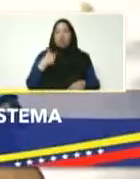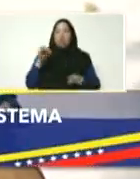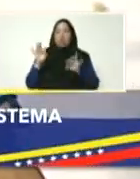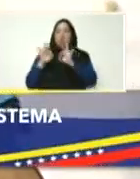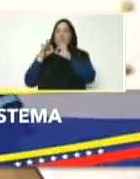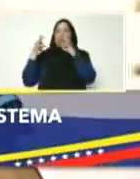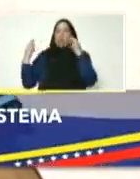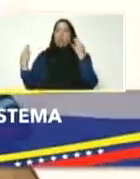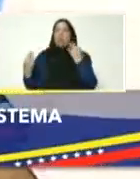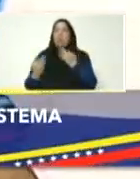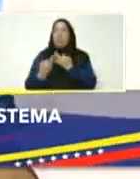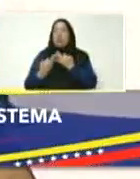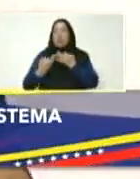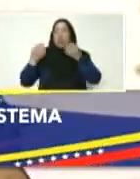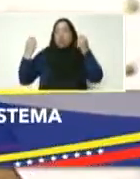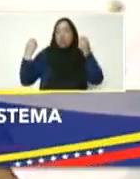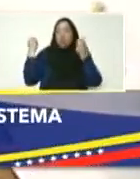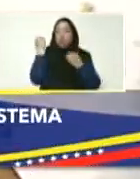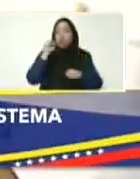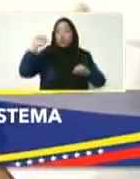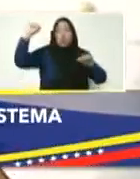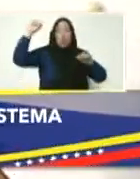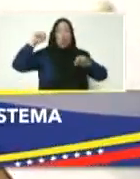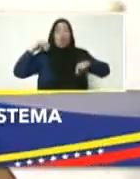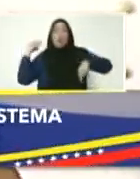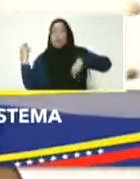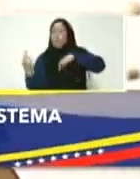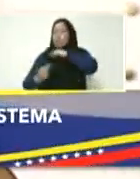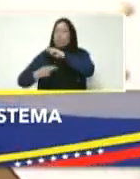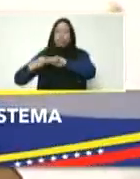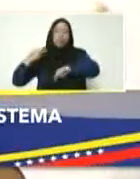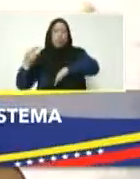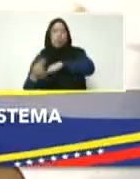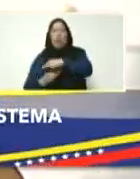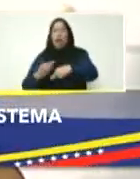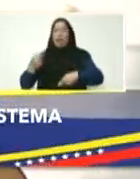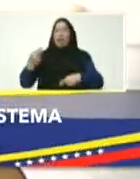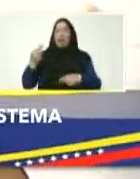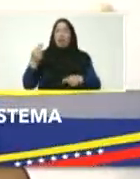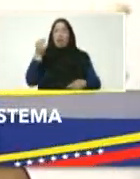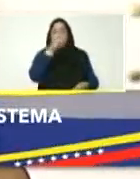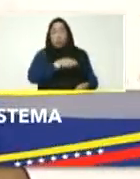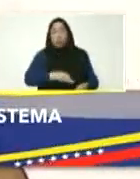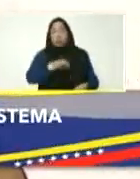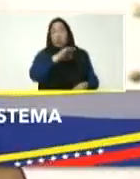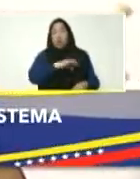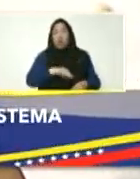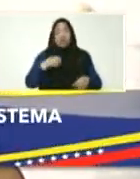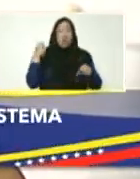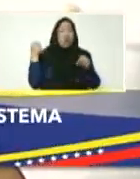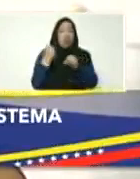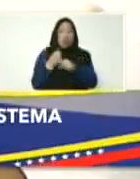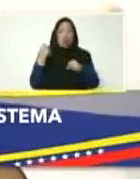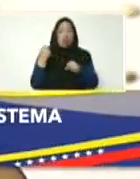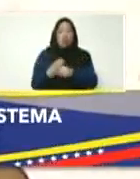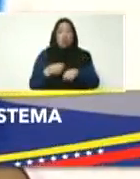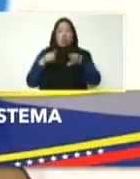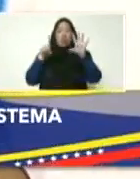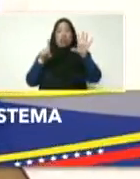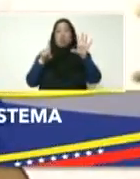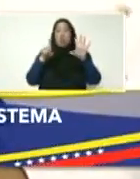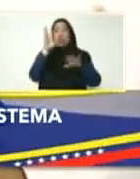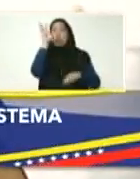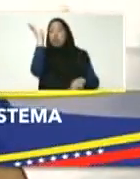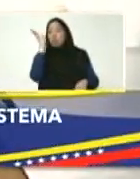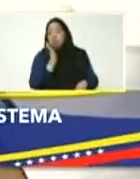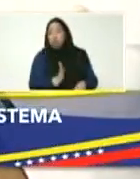familia activista social, revolucionaria, comunista, trabajadora y luchadora. Y éramos del 6%,